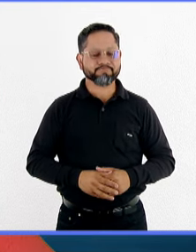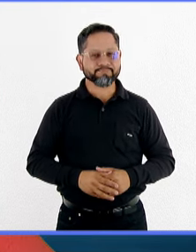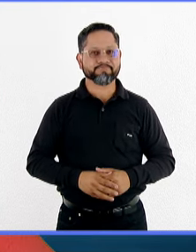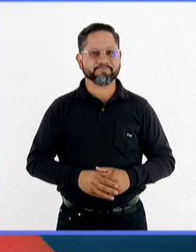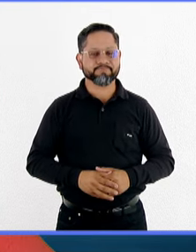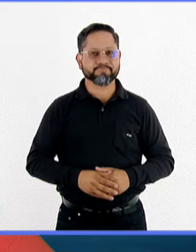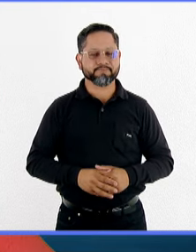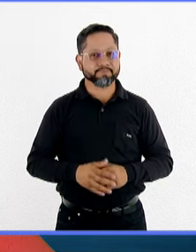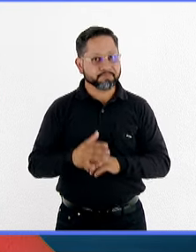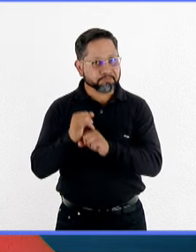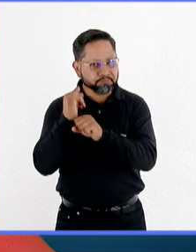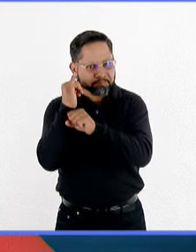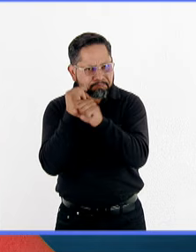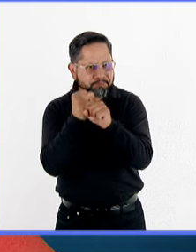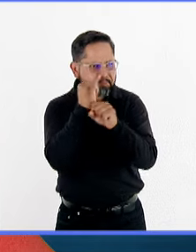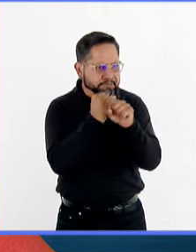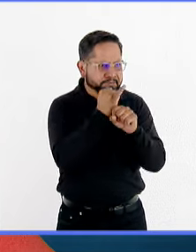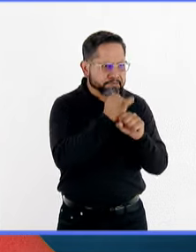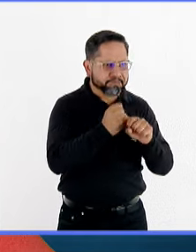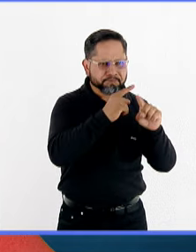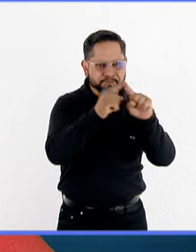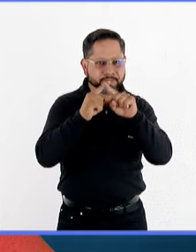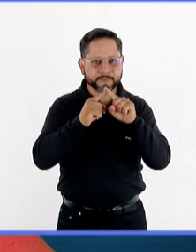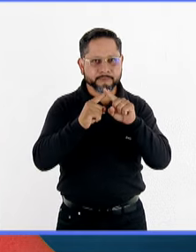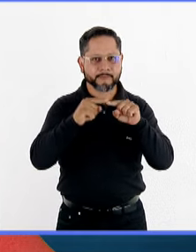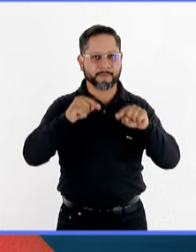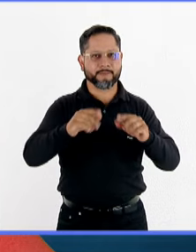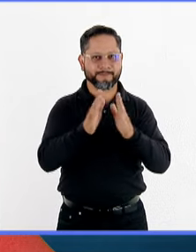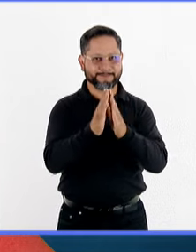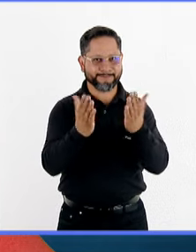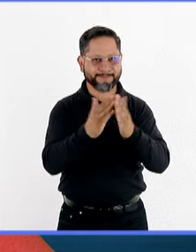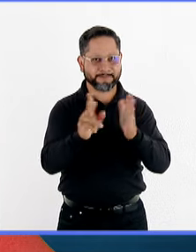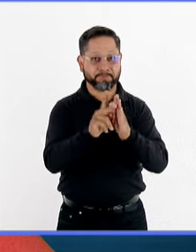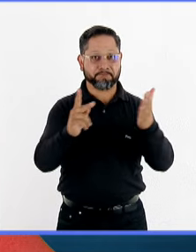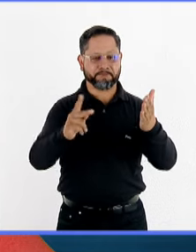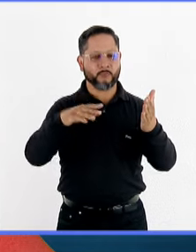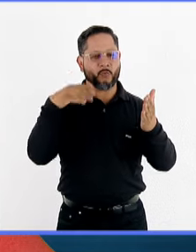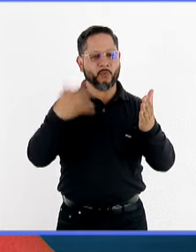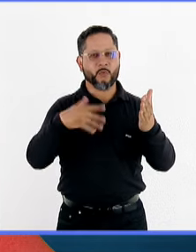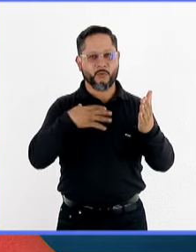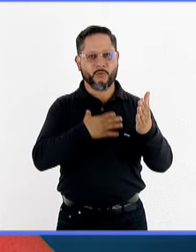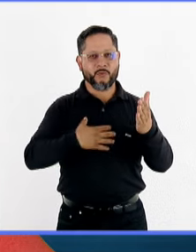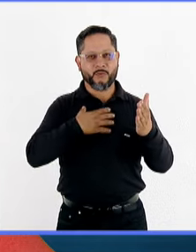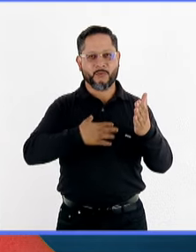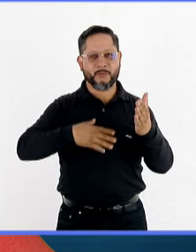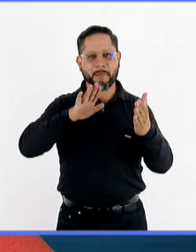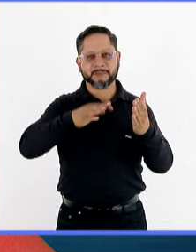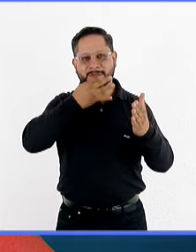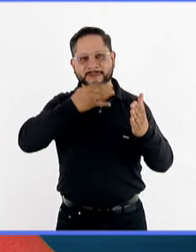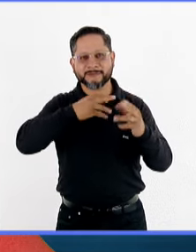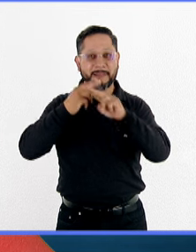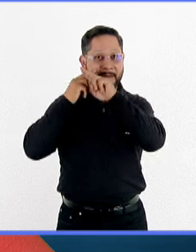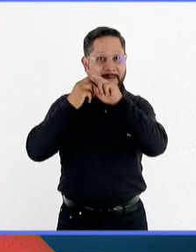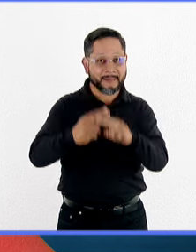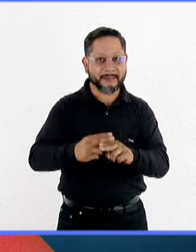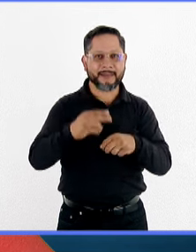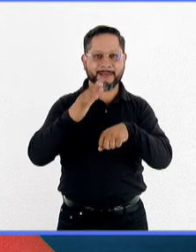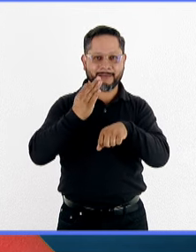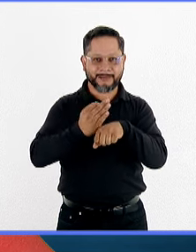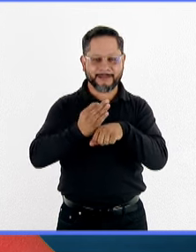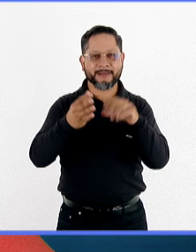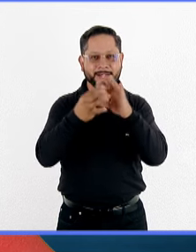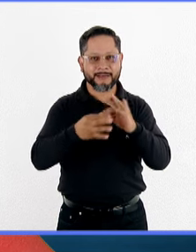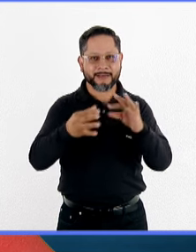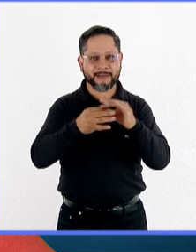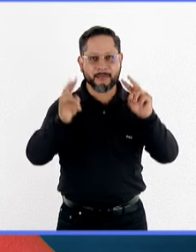Además de investigaciones en distintas disciplinas, este lunes la Gaceta amaneció muy festiva con distintos aniversarios. Veamos enseguida algunos temas